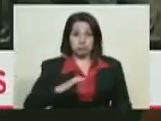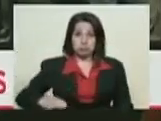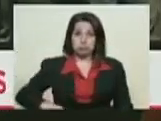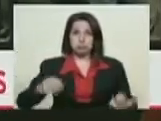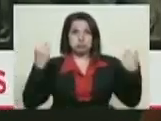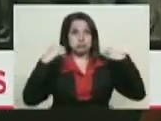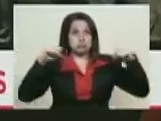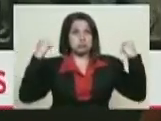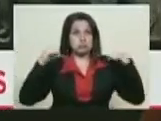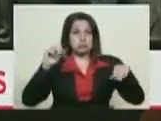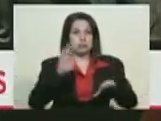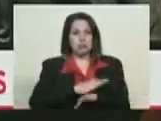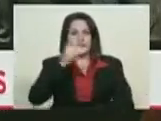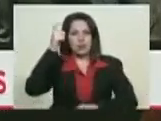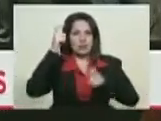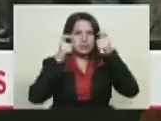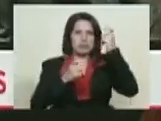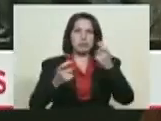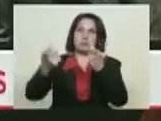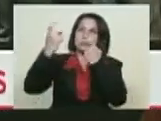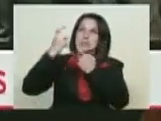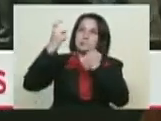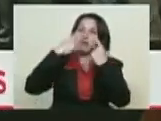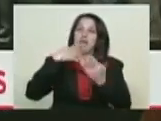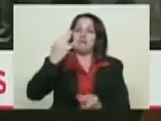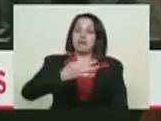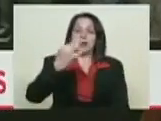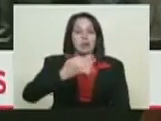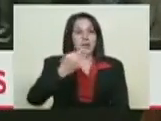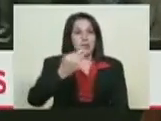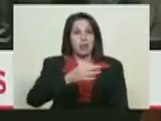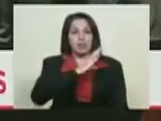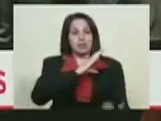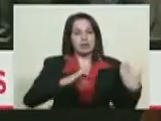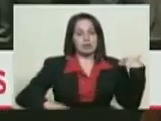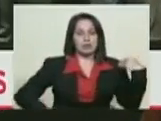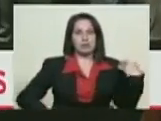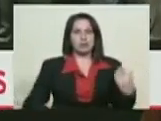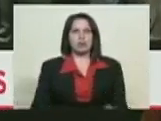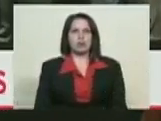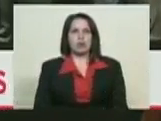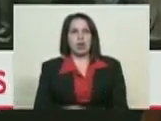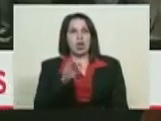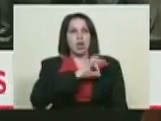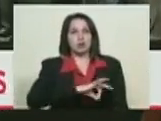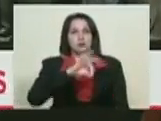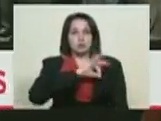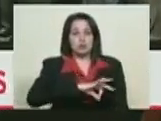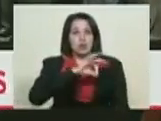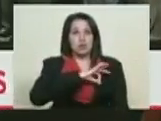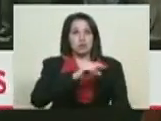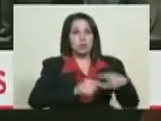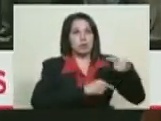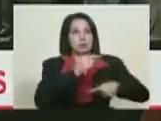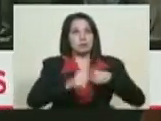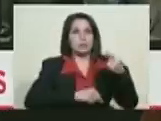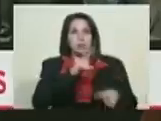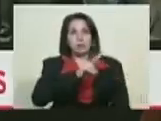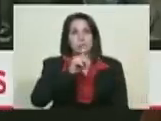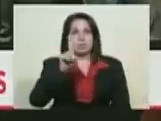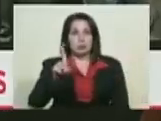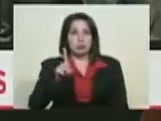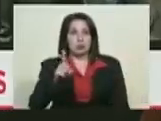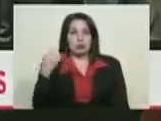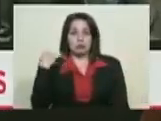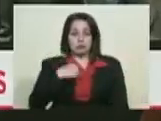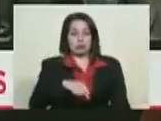practicante, porque Hugo Chávez me enseñó la verdadera doctrina de Cristo, el socialismo del siglo XXI. Por eso tengo a